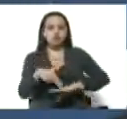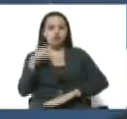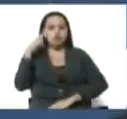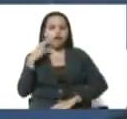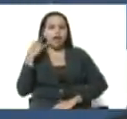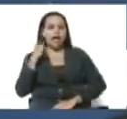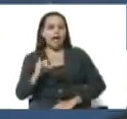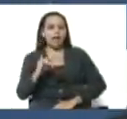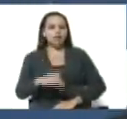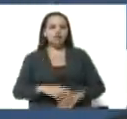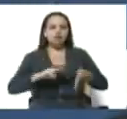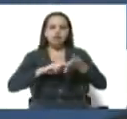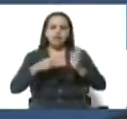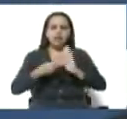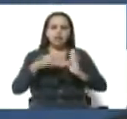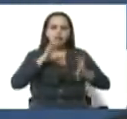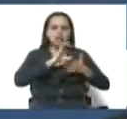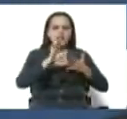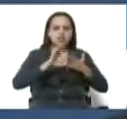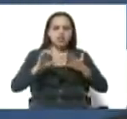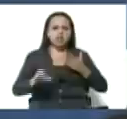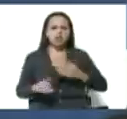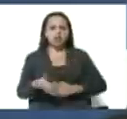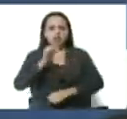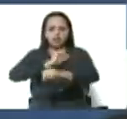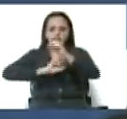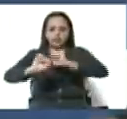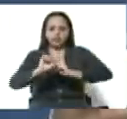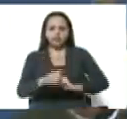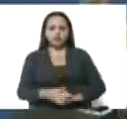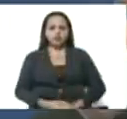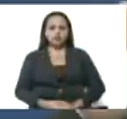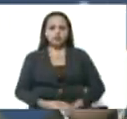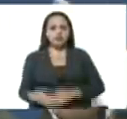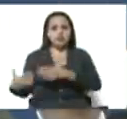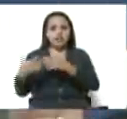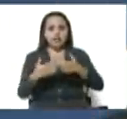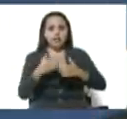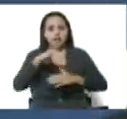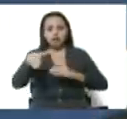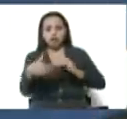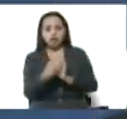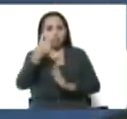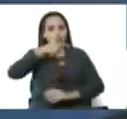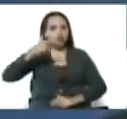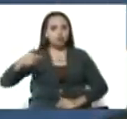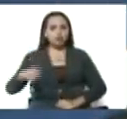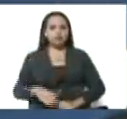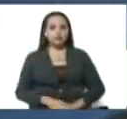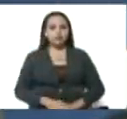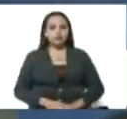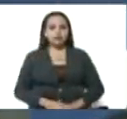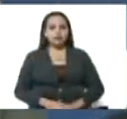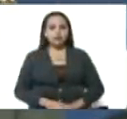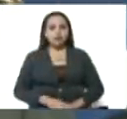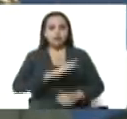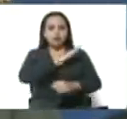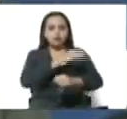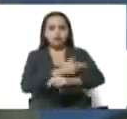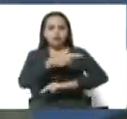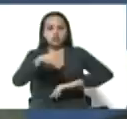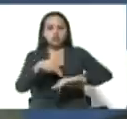concepto estratégico operacional de defensa la guerra de todo el pueblo y la fuerza armada nacional